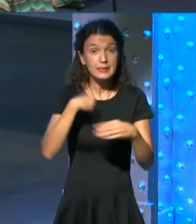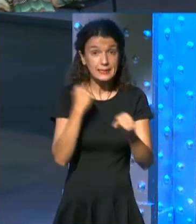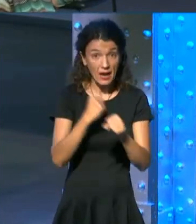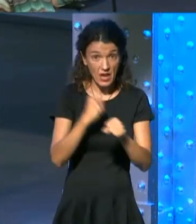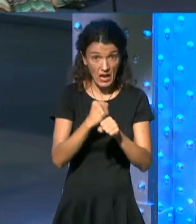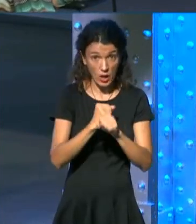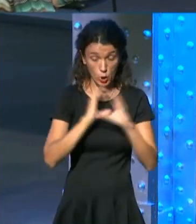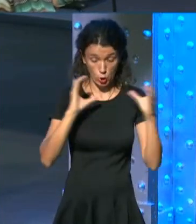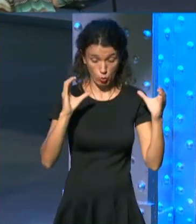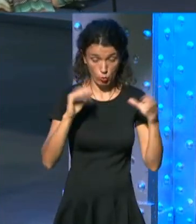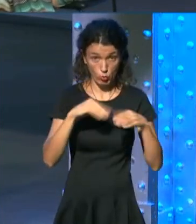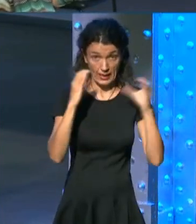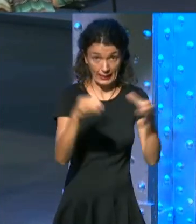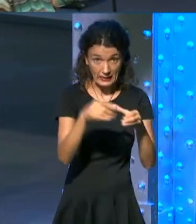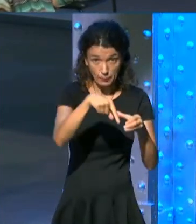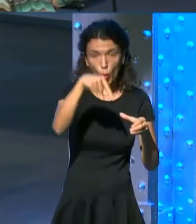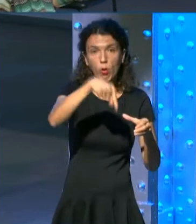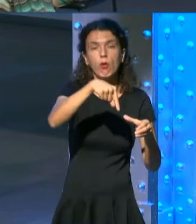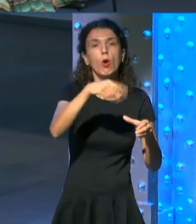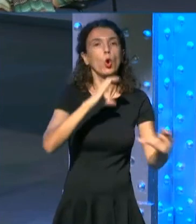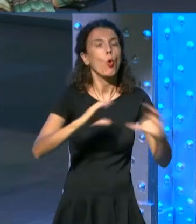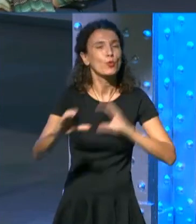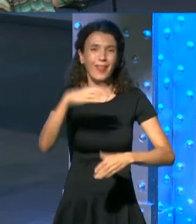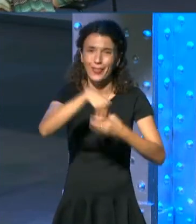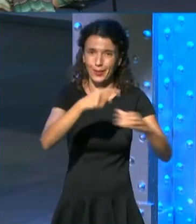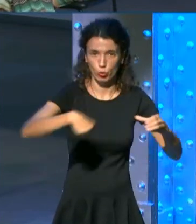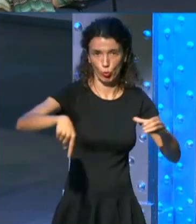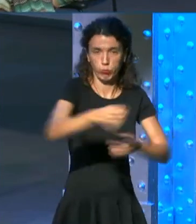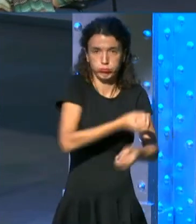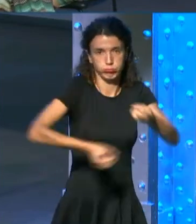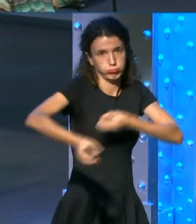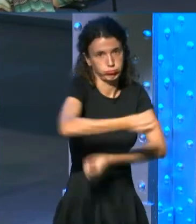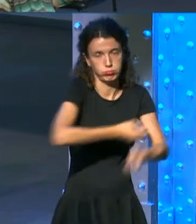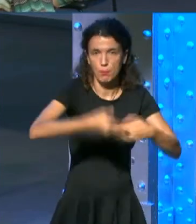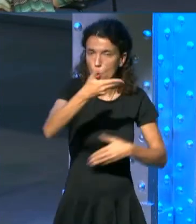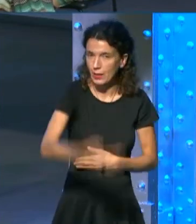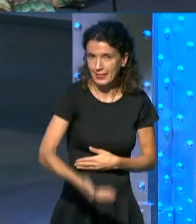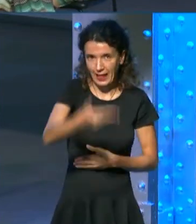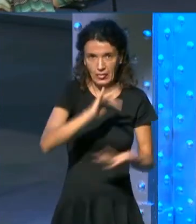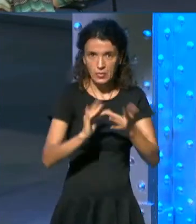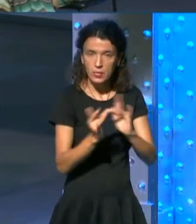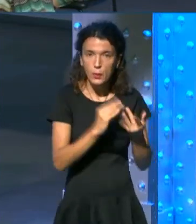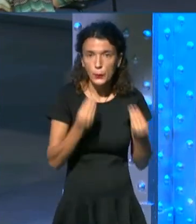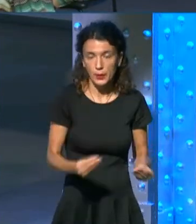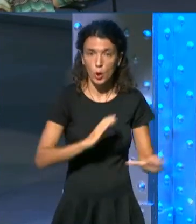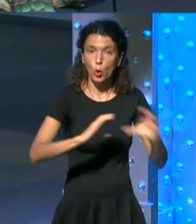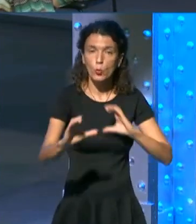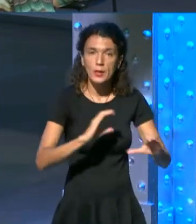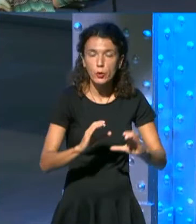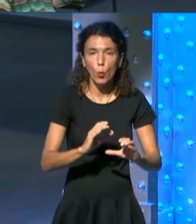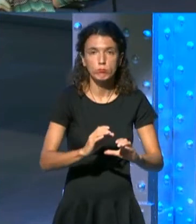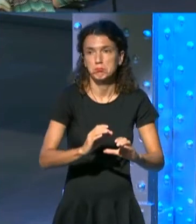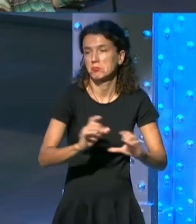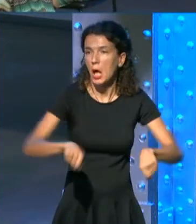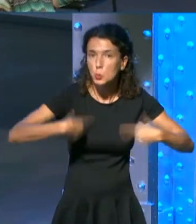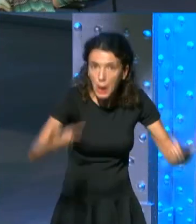trabajando en los equipos, es la comunicación dentro del equipo, ¿no? Entonces, esa comunicación que de forma espontánea, sobre